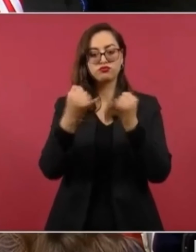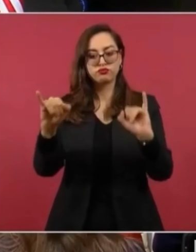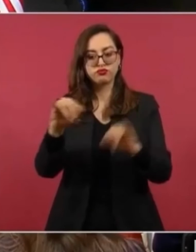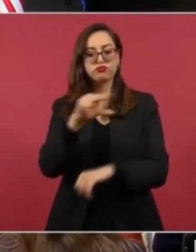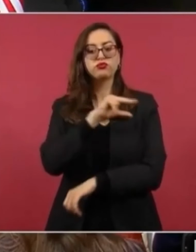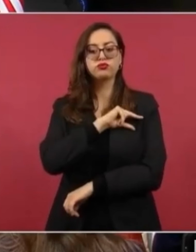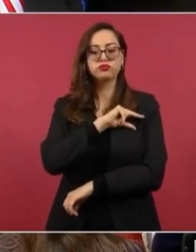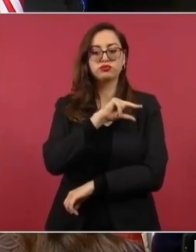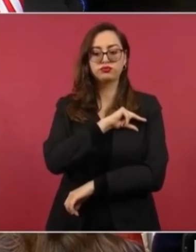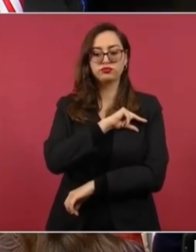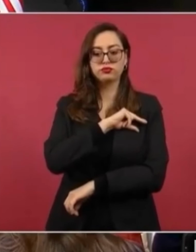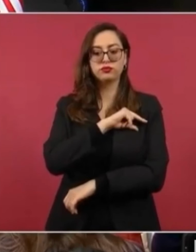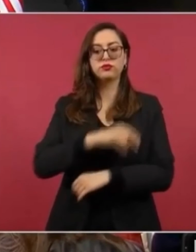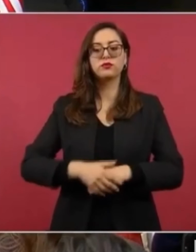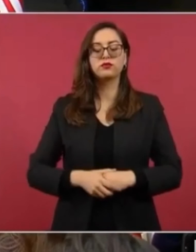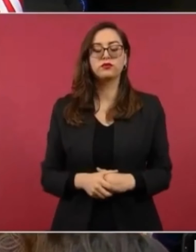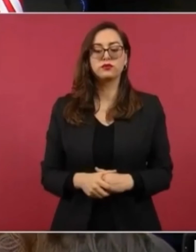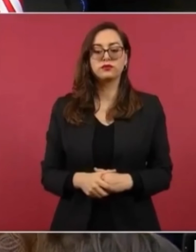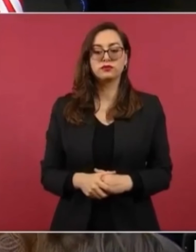independiente.